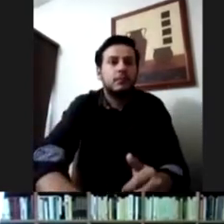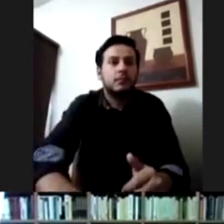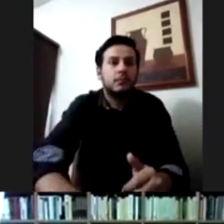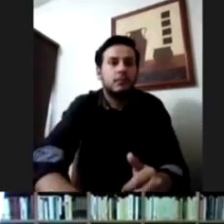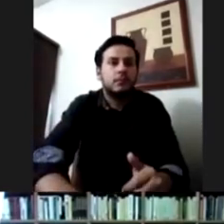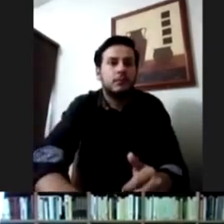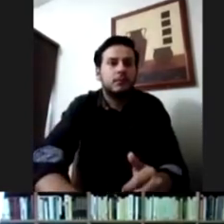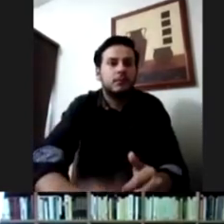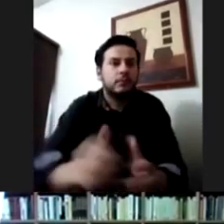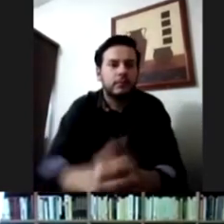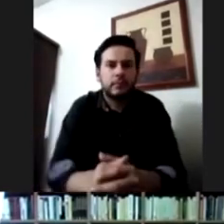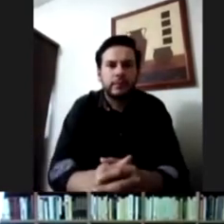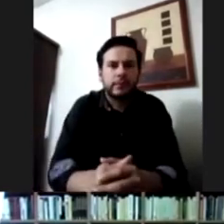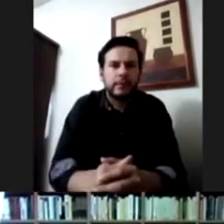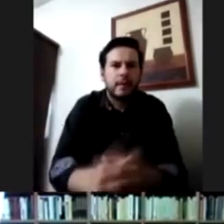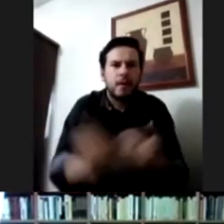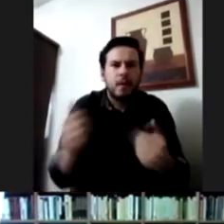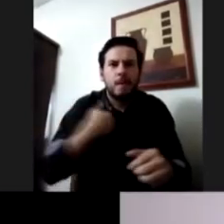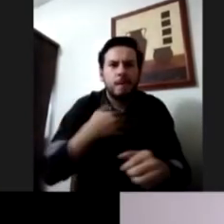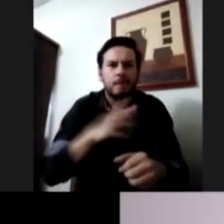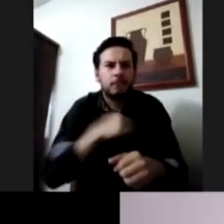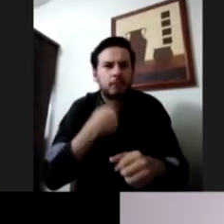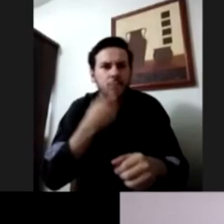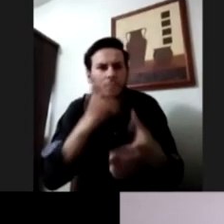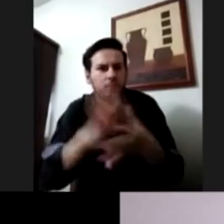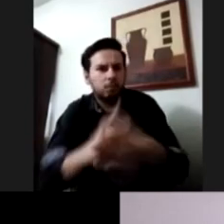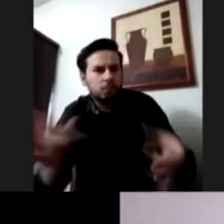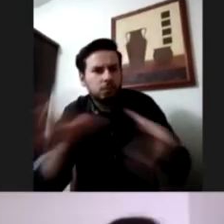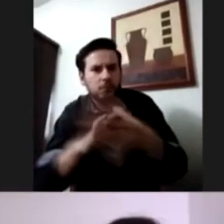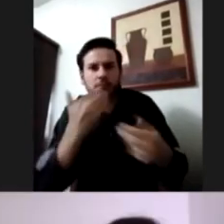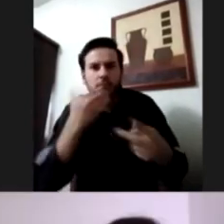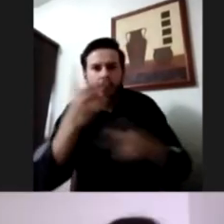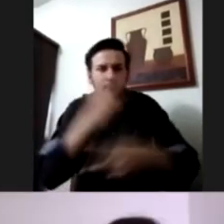para escucharlo. Por favor, Jesús, bienvenido.